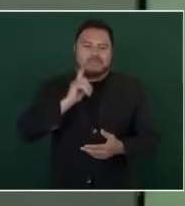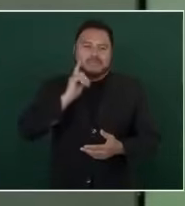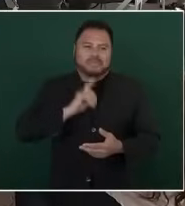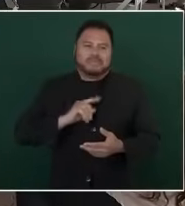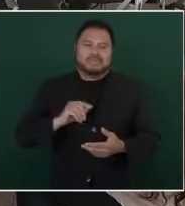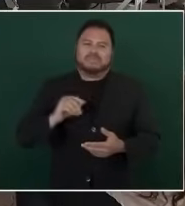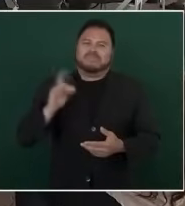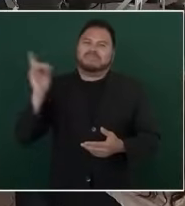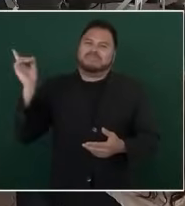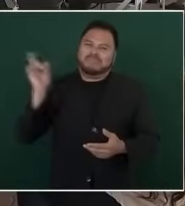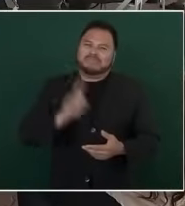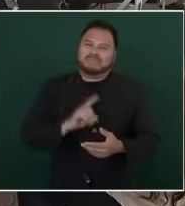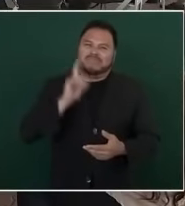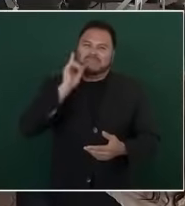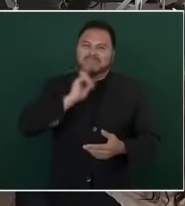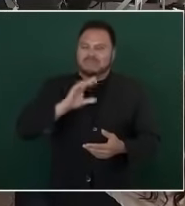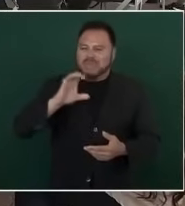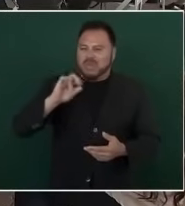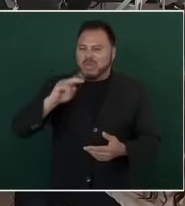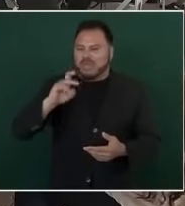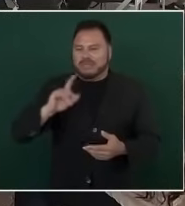duquesa, condesa